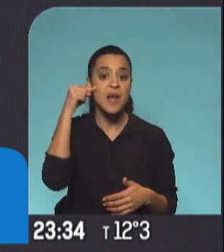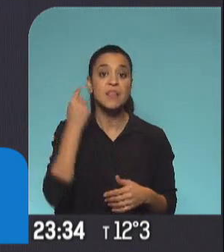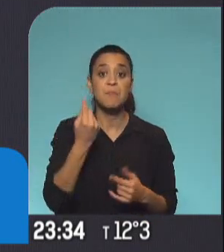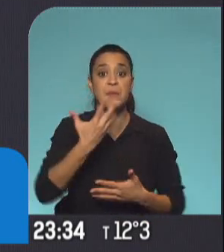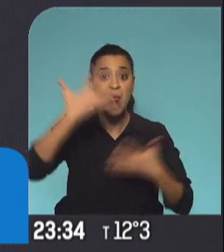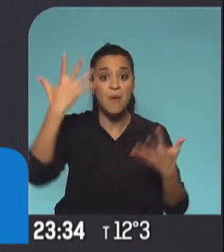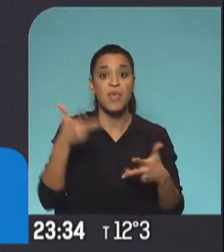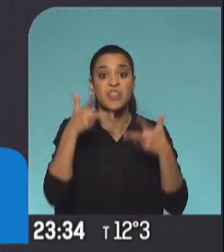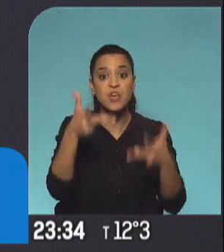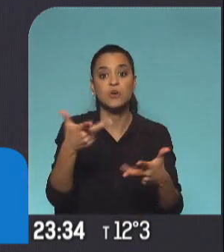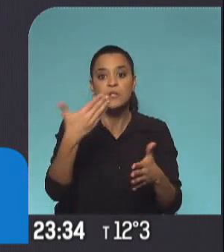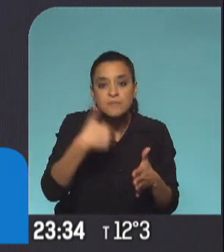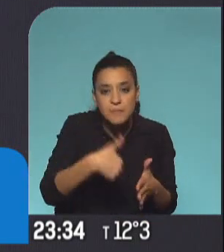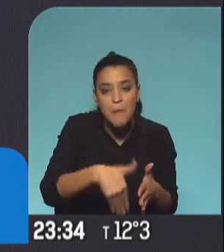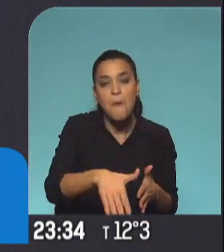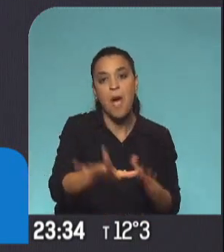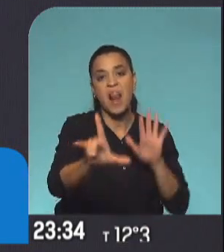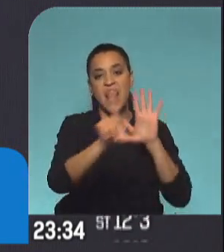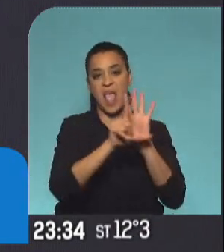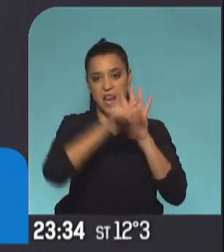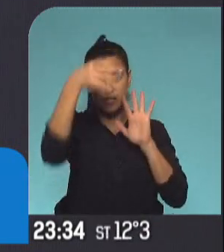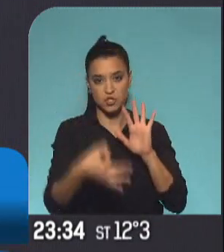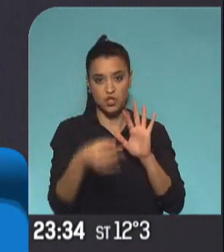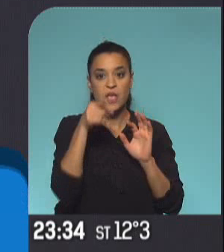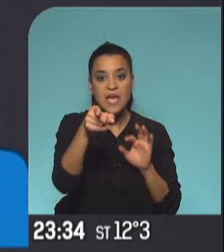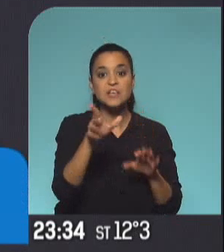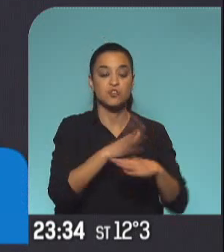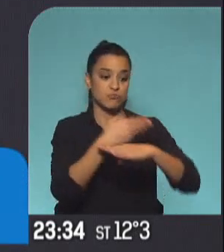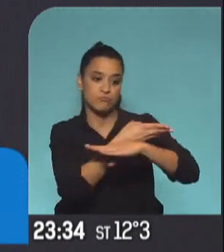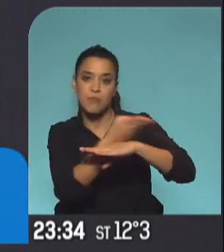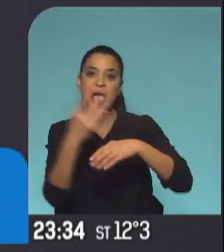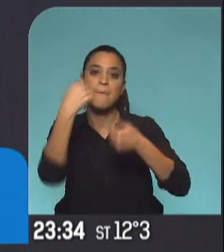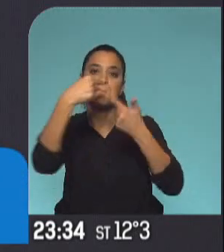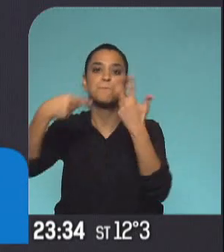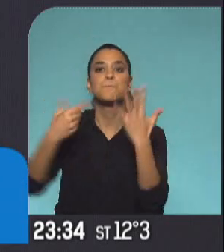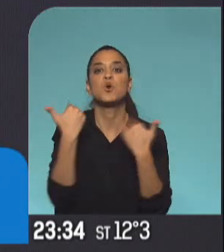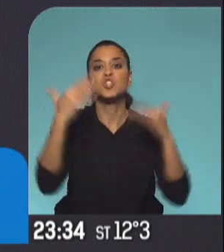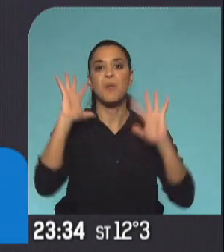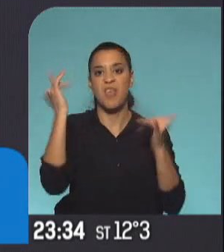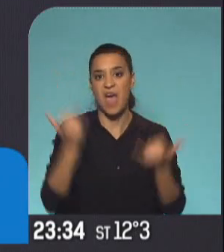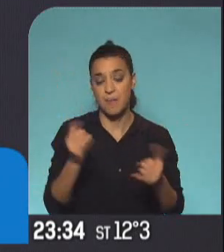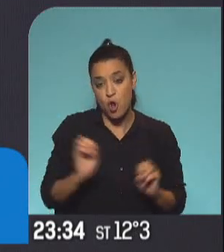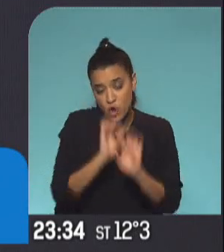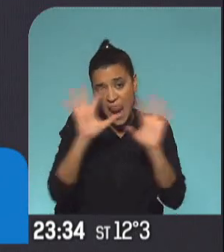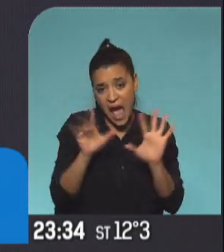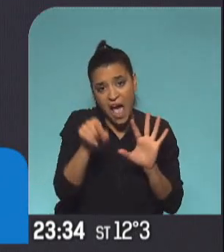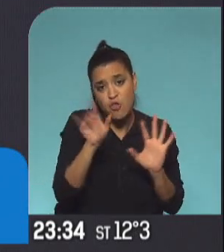vez mencionando esto, tender a la legalización, ¿no? Ese es el espectro que tenemos, ¿no? Ahí, pero bueno, claramente es